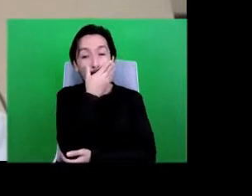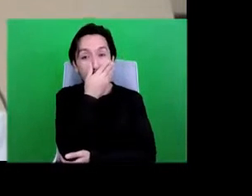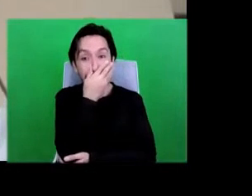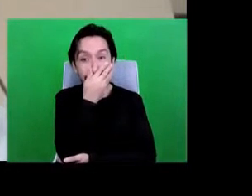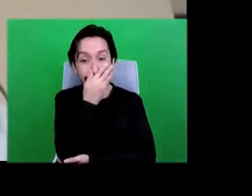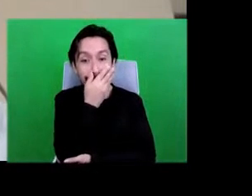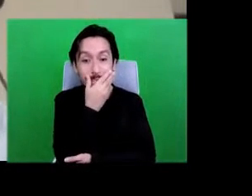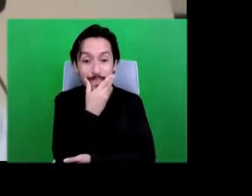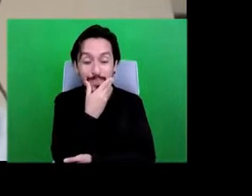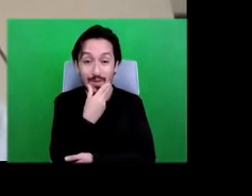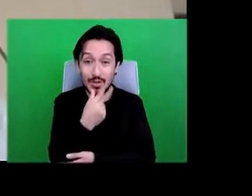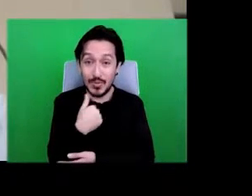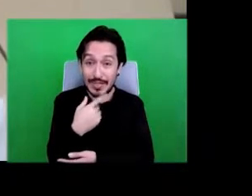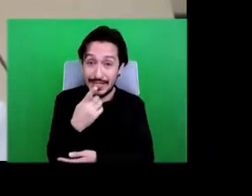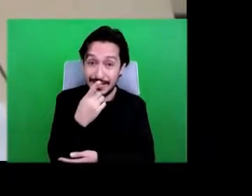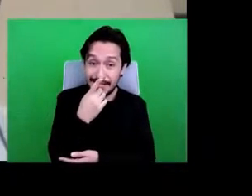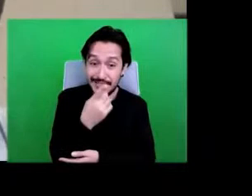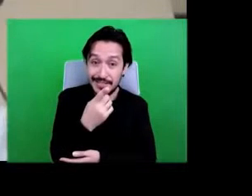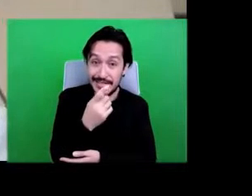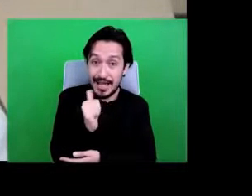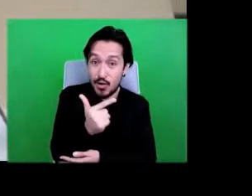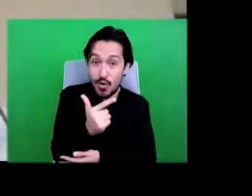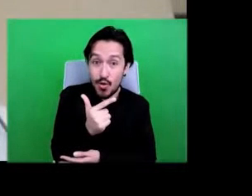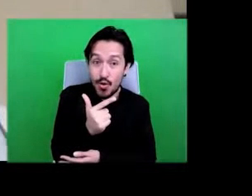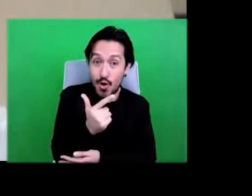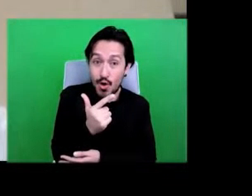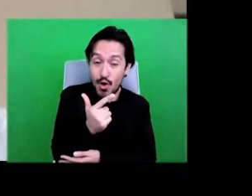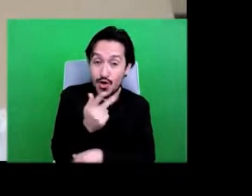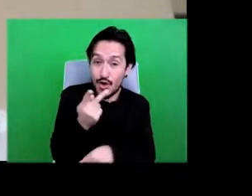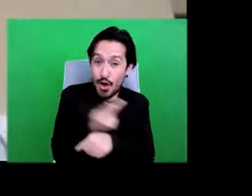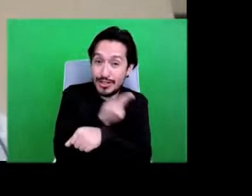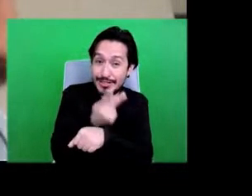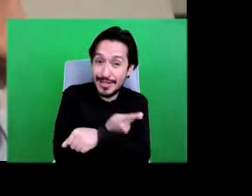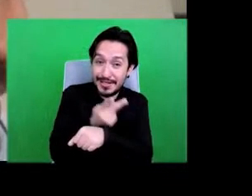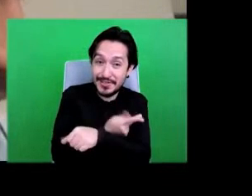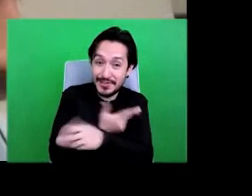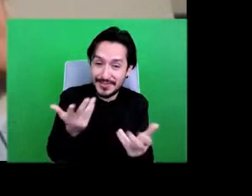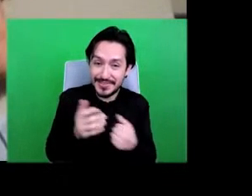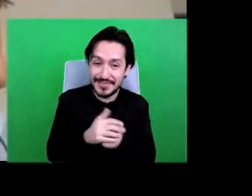decir algo muy grosero, pero no.